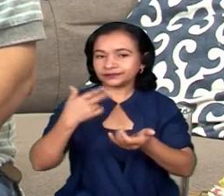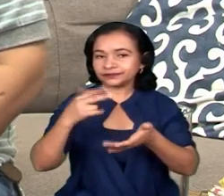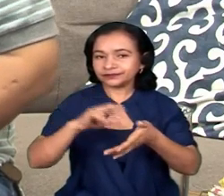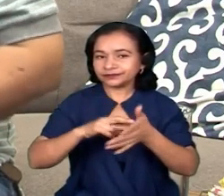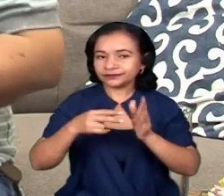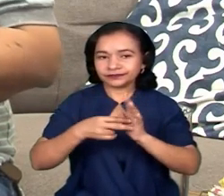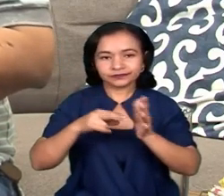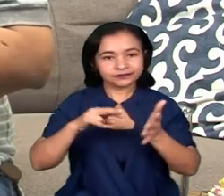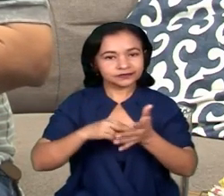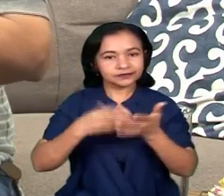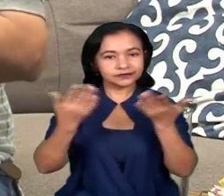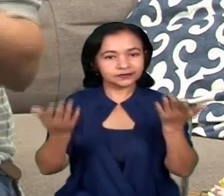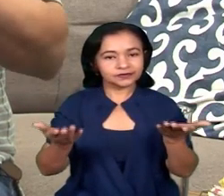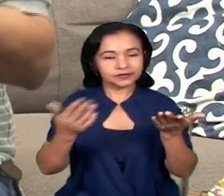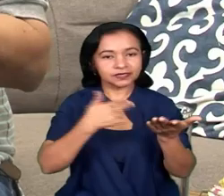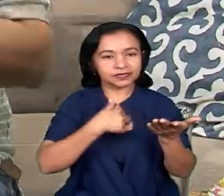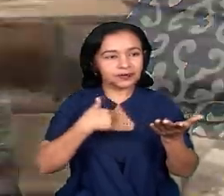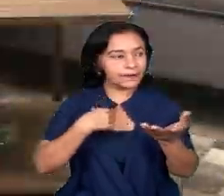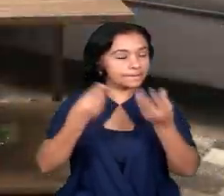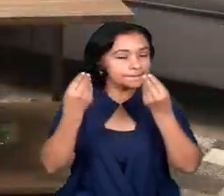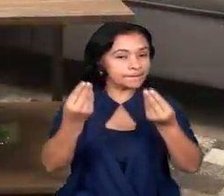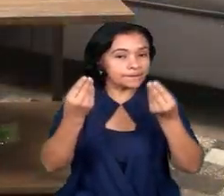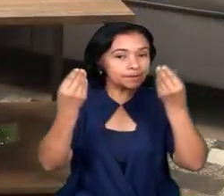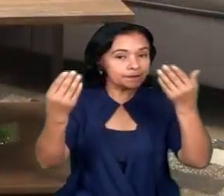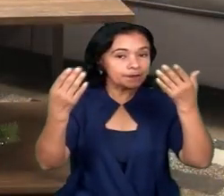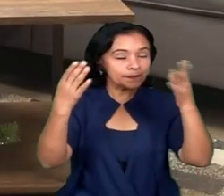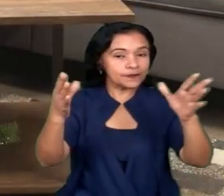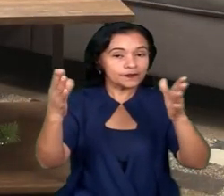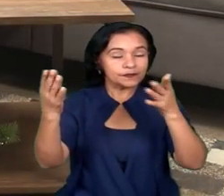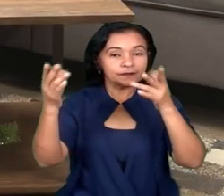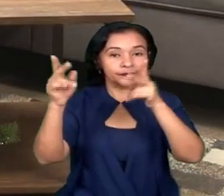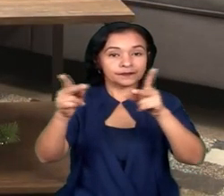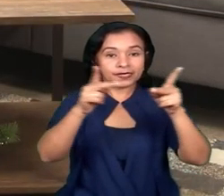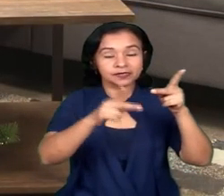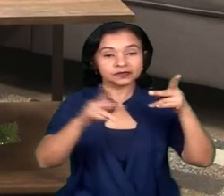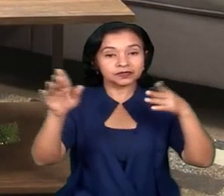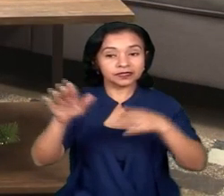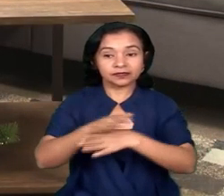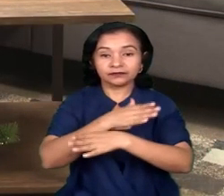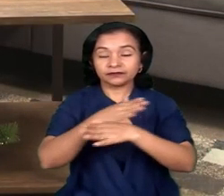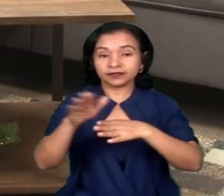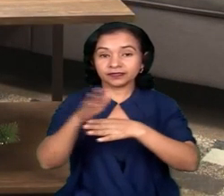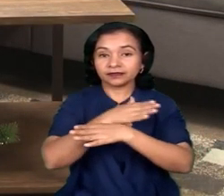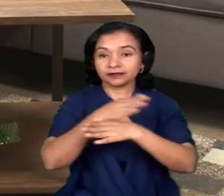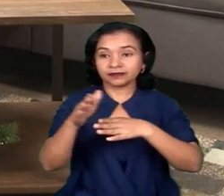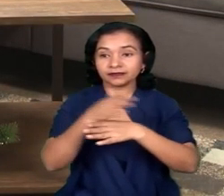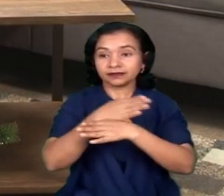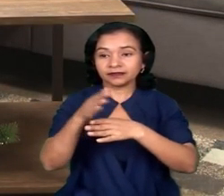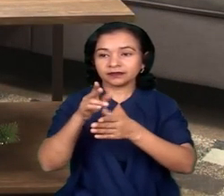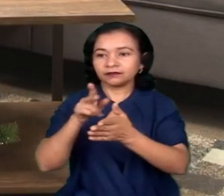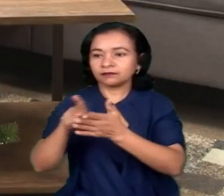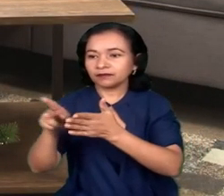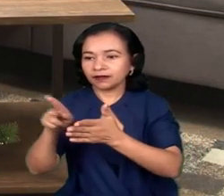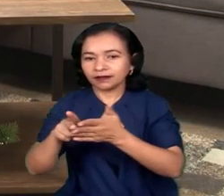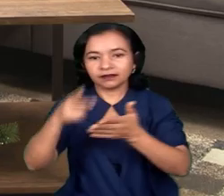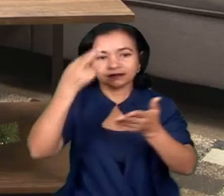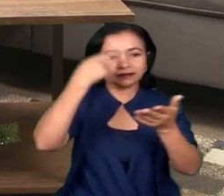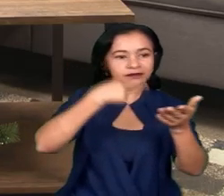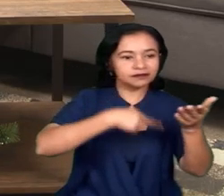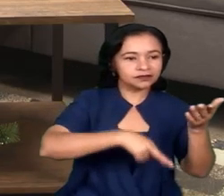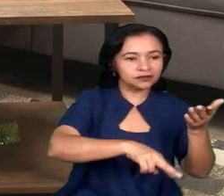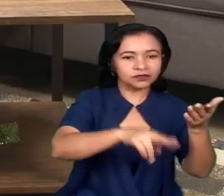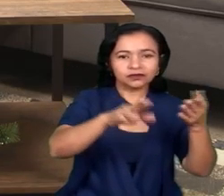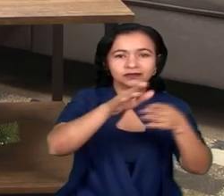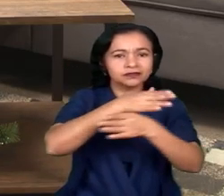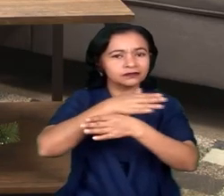situación donde convergen tantas cosas, tantas personas diferentes, yo de partidos o de religión o de lo que